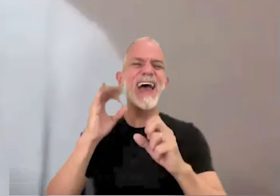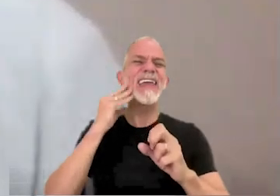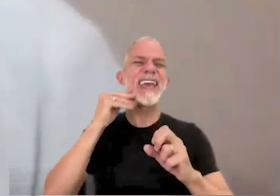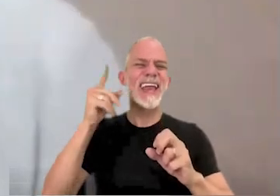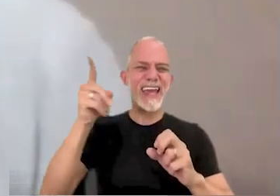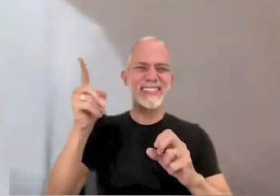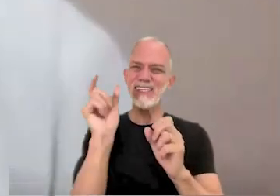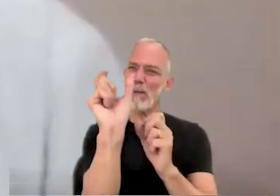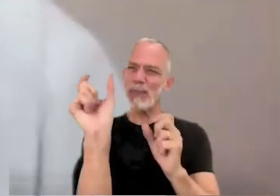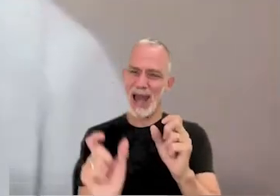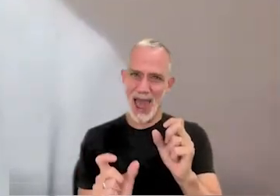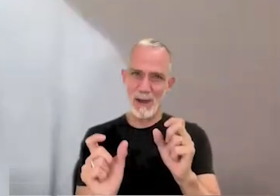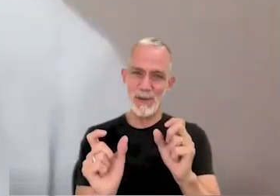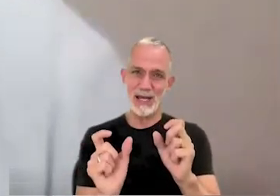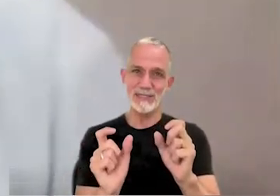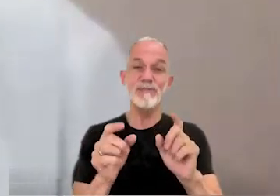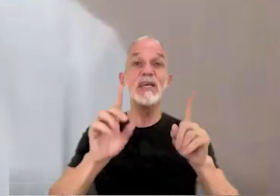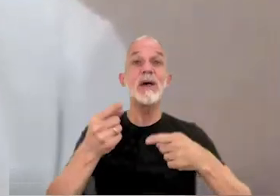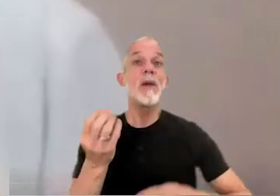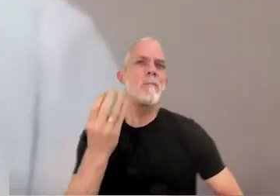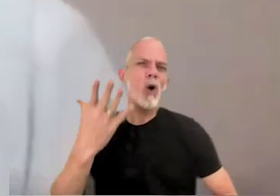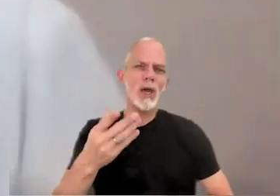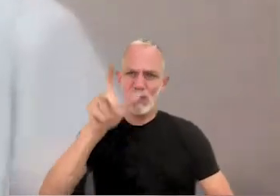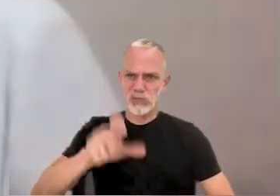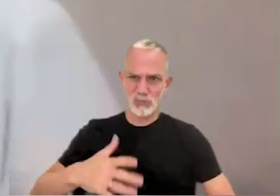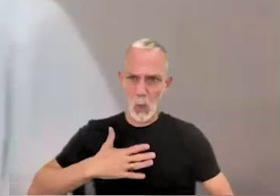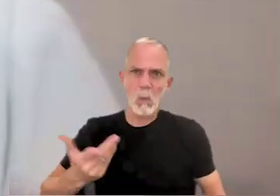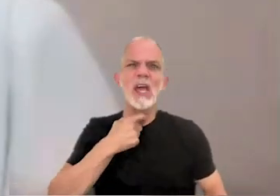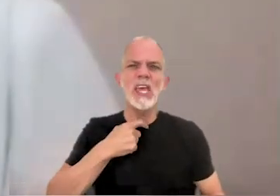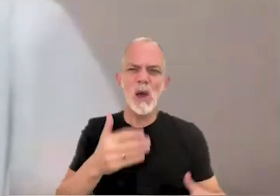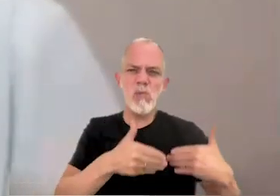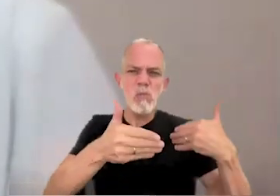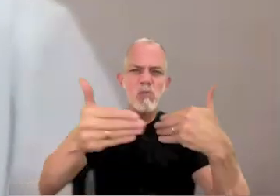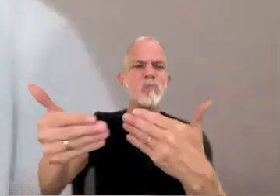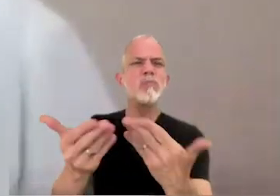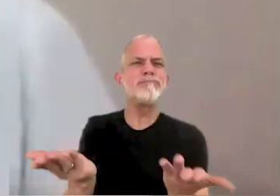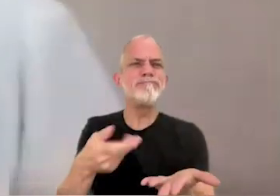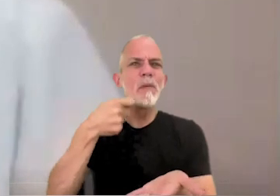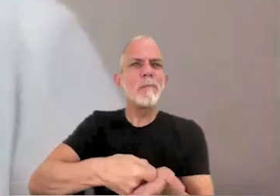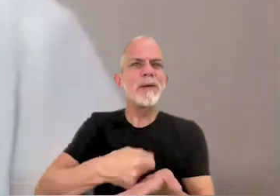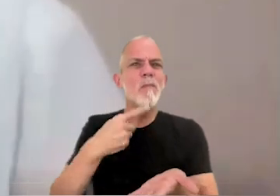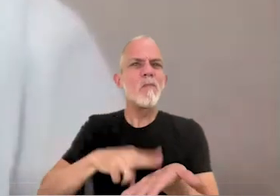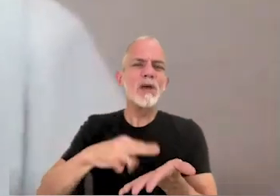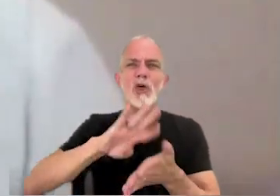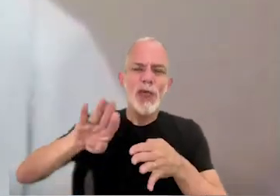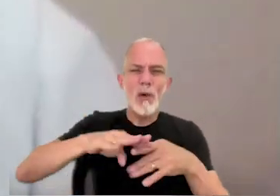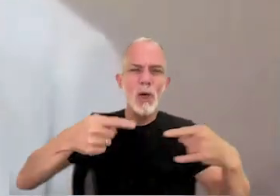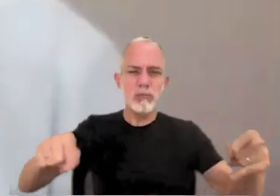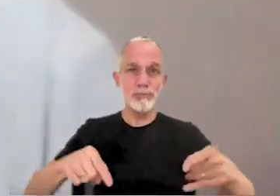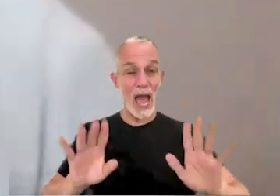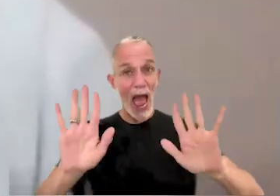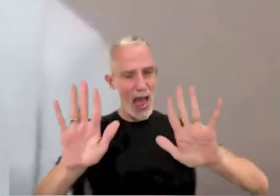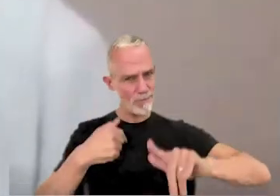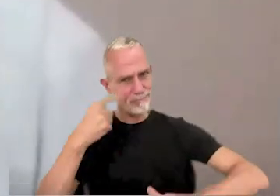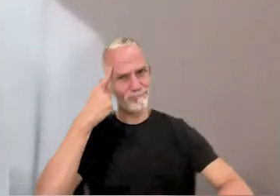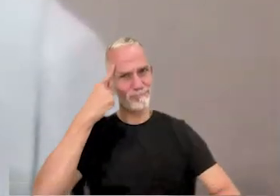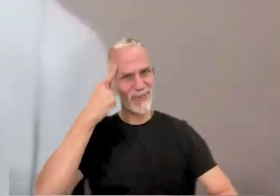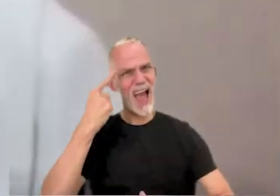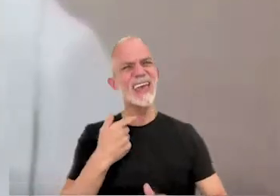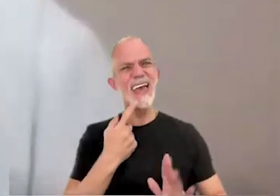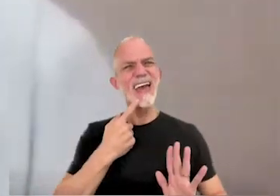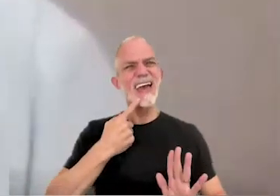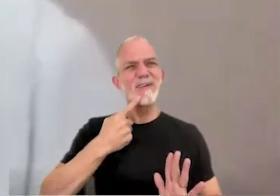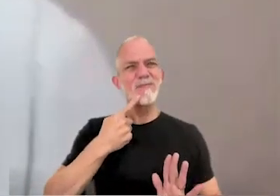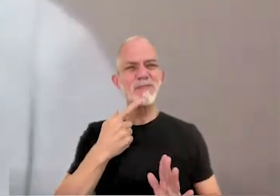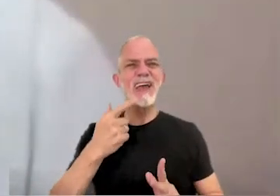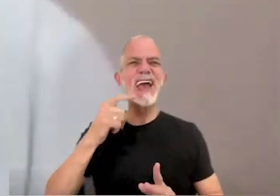qué podría llegar a entrar un contribuyente en la moratoria. Así que bueno, lo que voy a intentar. Tengo una crítica, sí, tengo una crítica a Matías porque